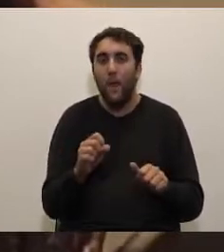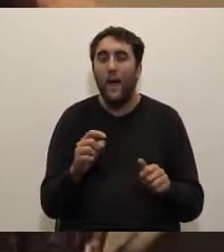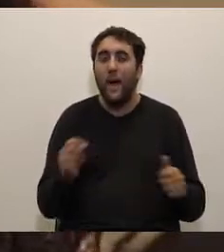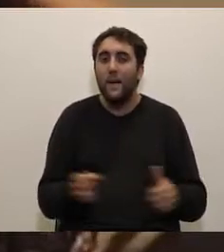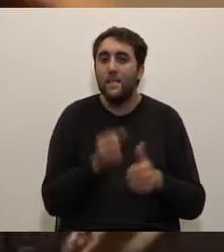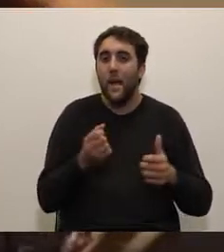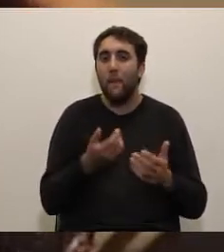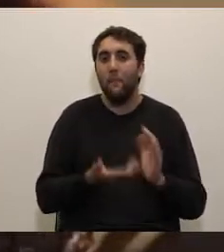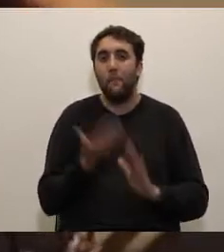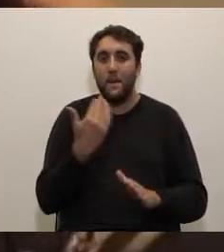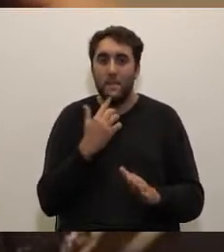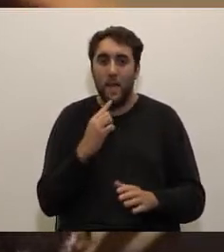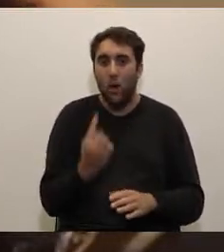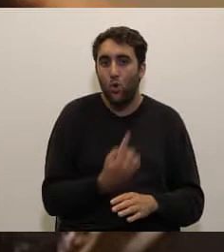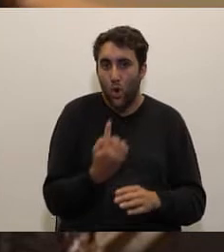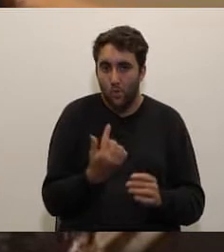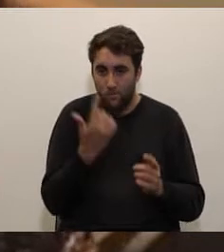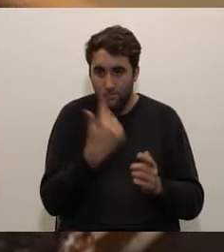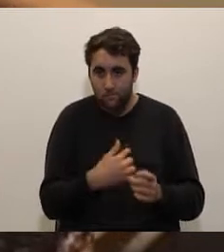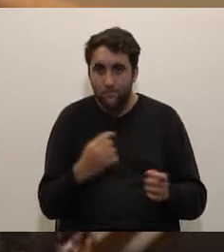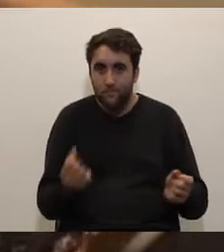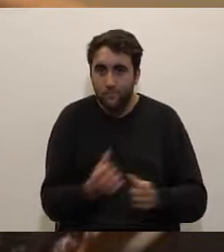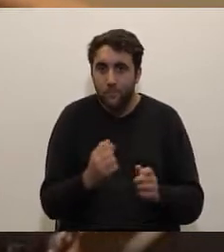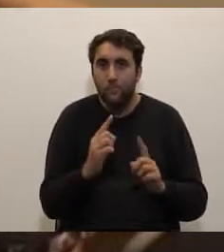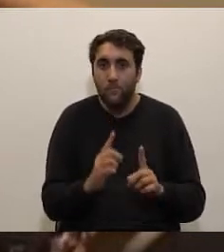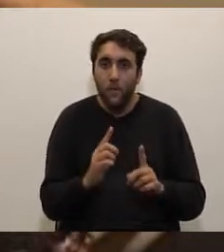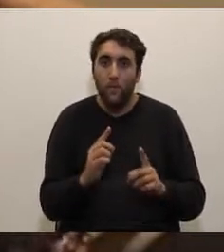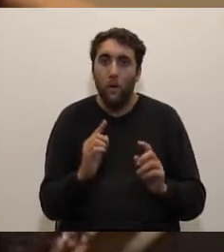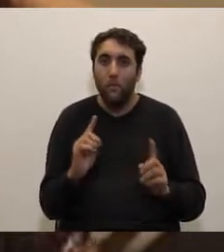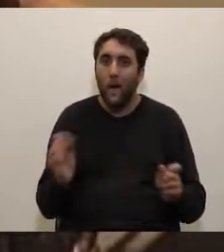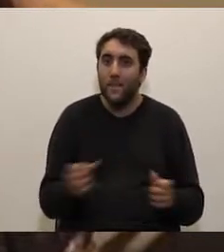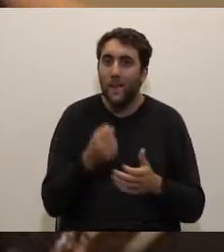más autónomo de